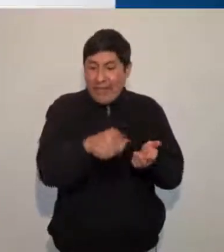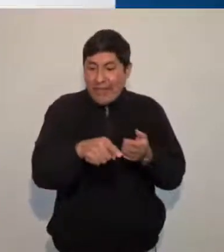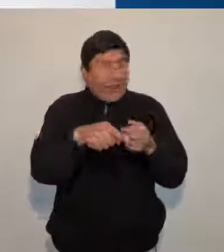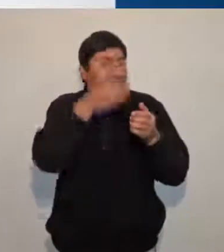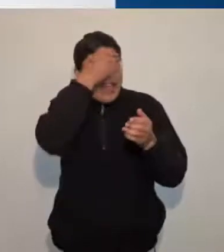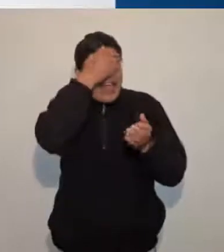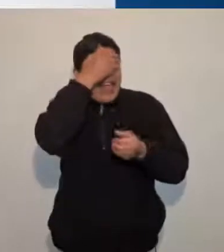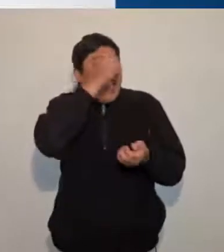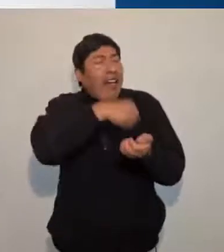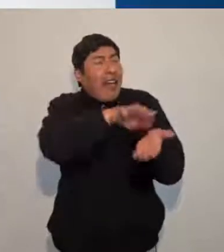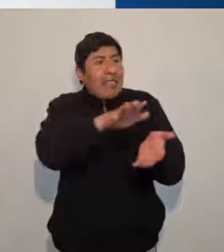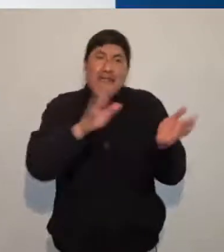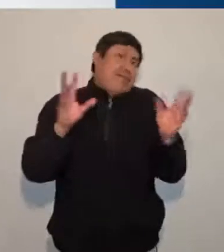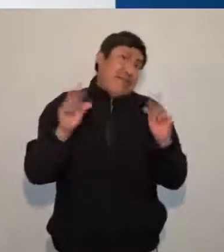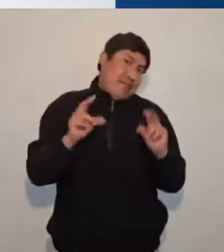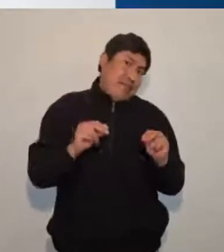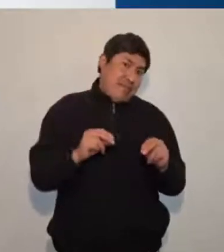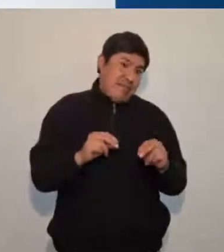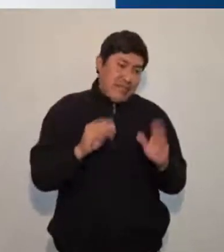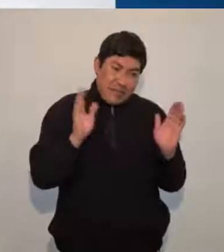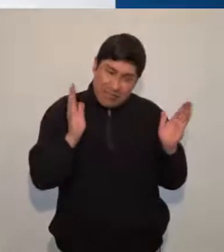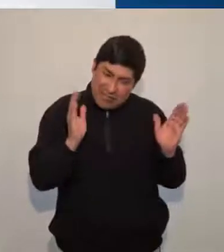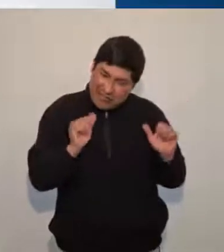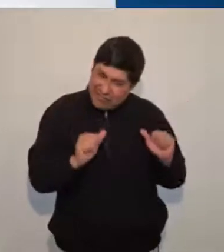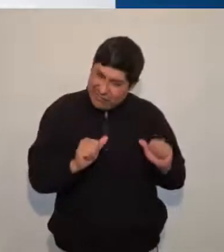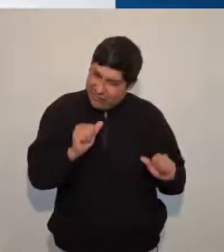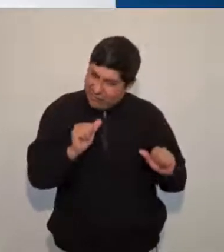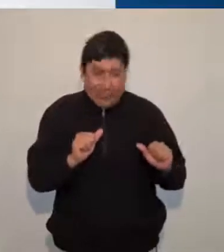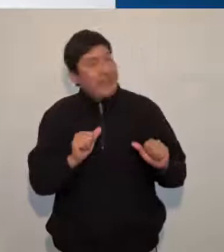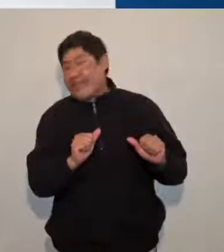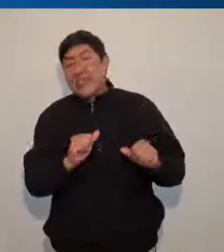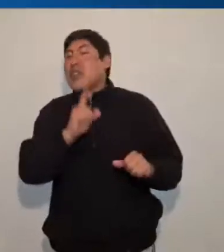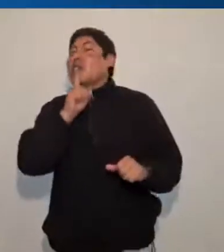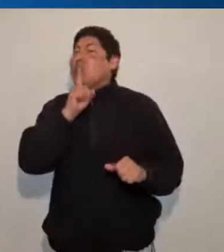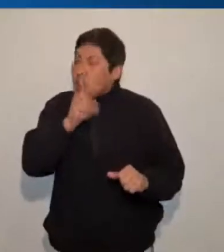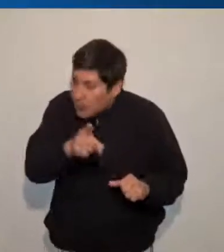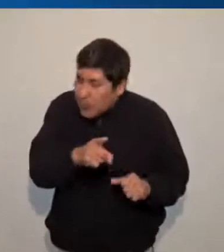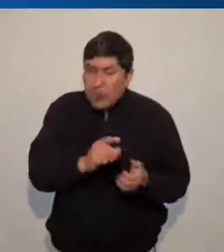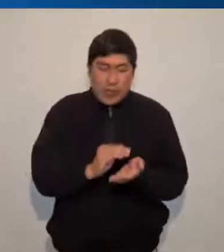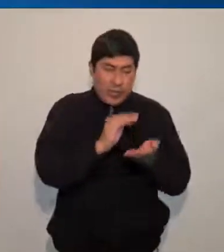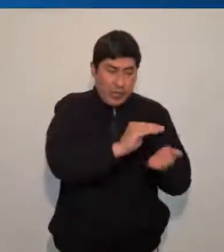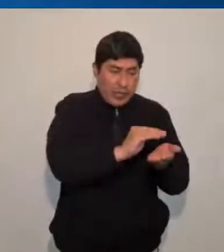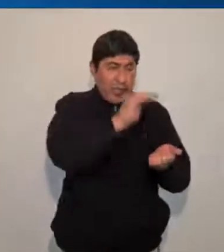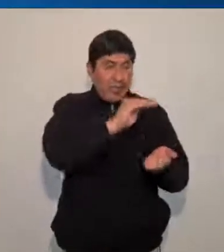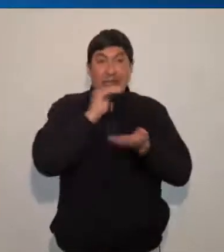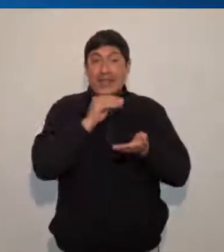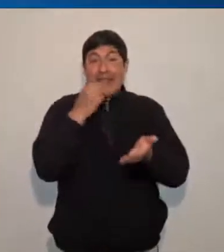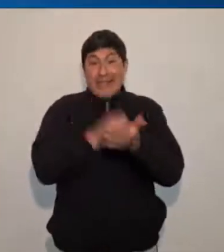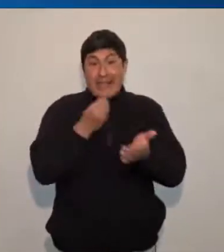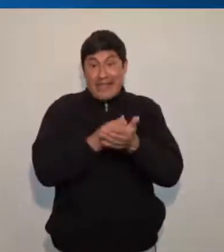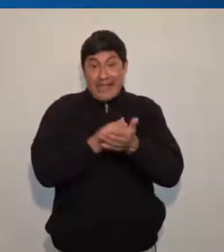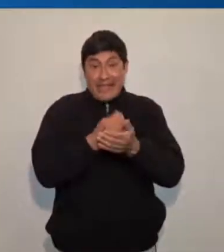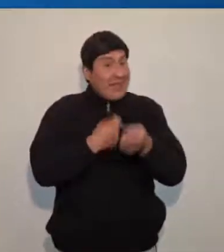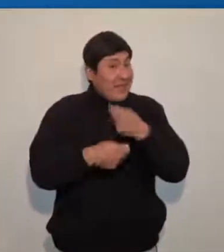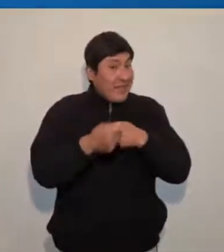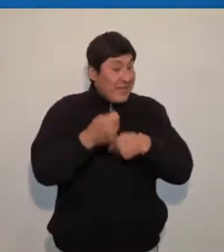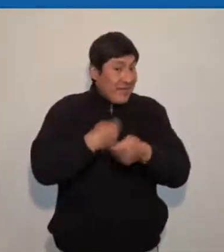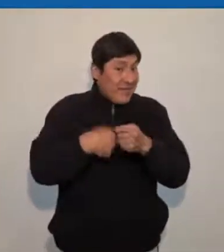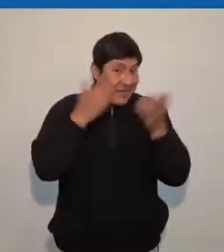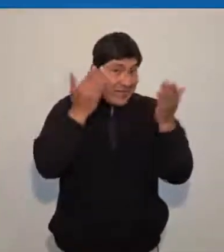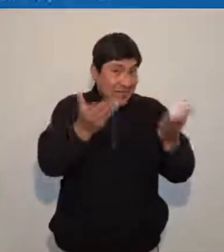dinero a personas o actividades que no conozca o parezcan dudosas. Asegúrese de invertir en algo que produzca platita.